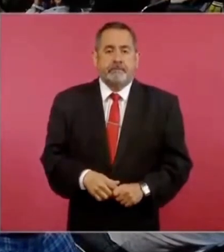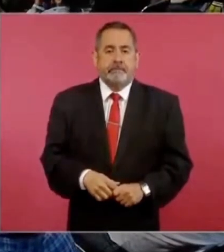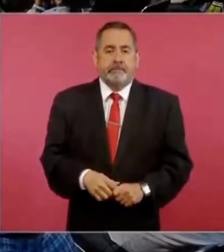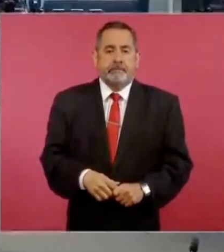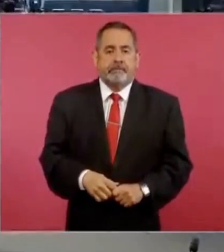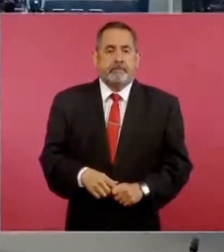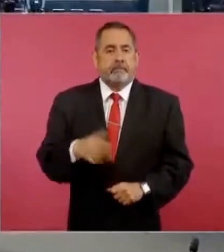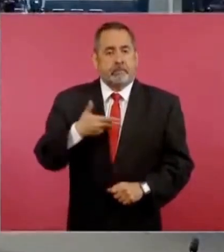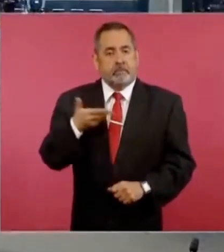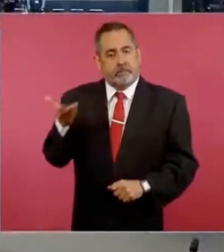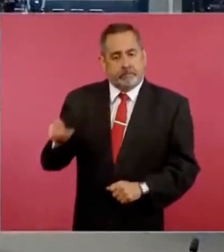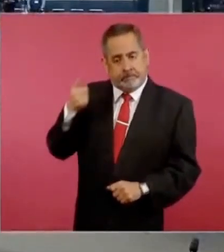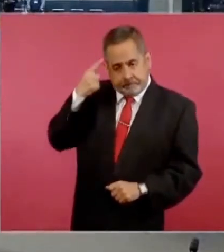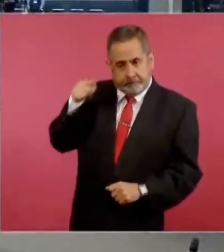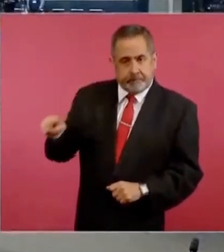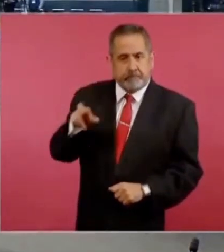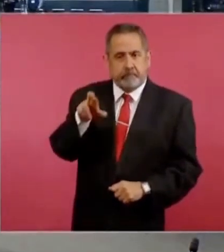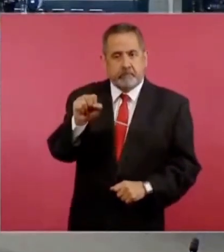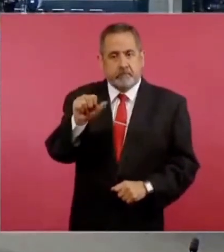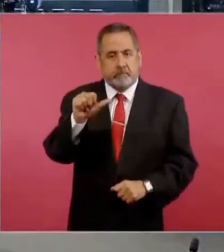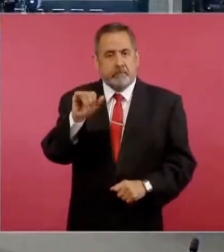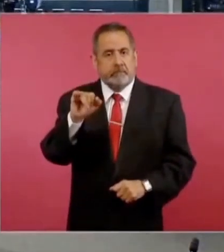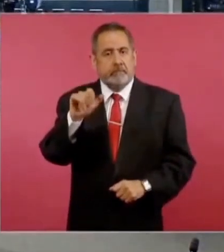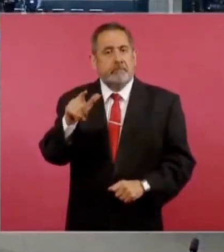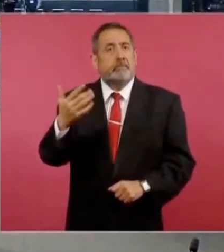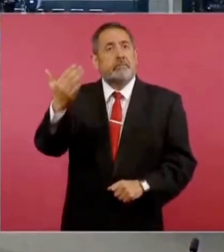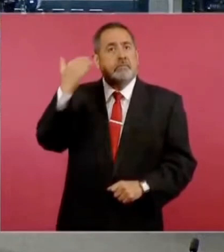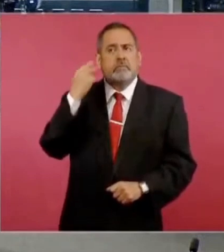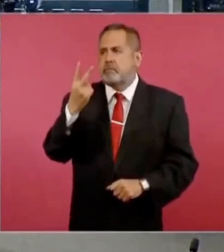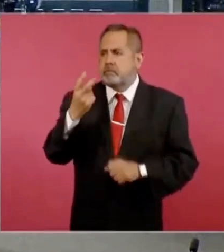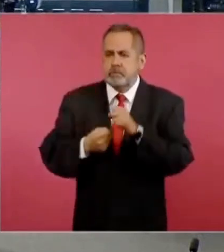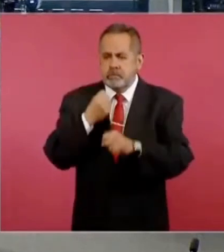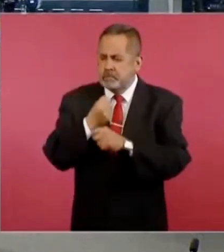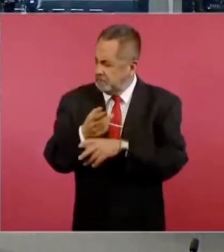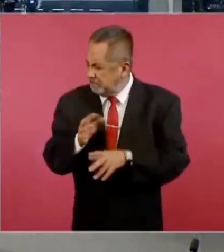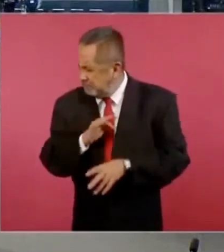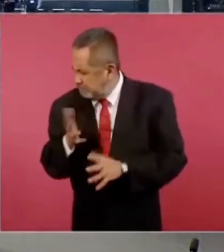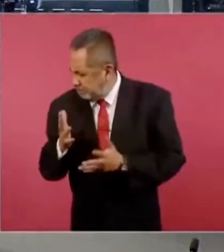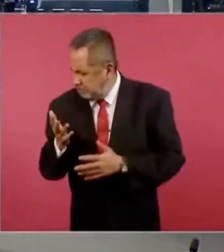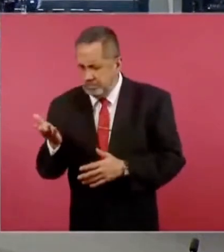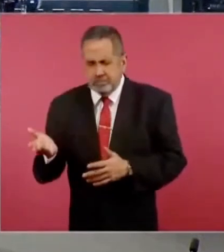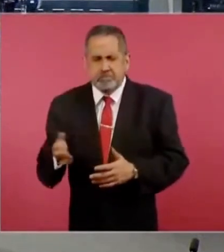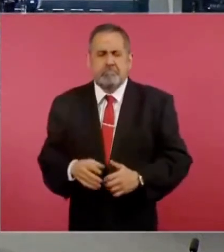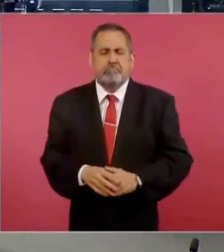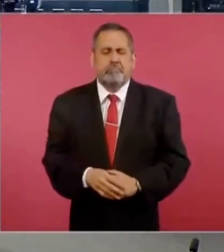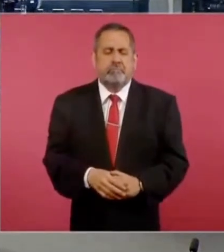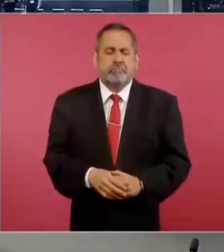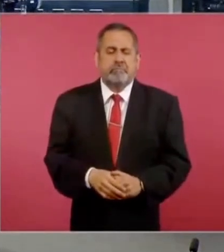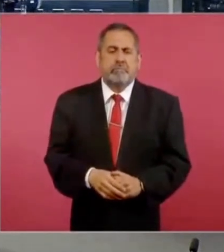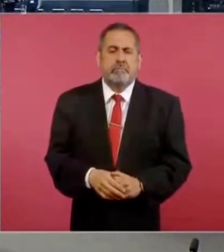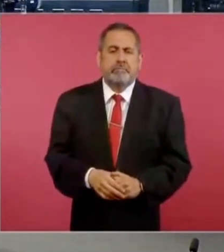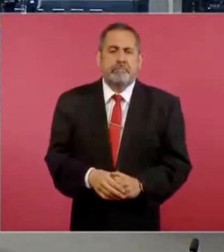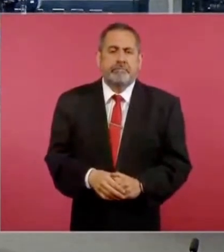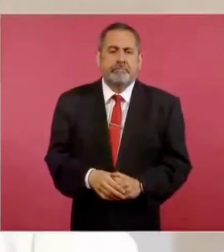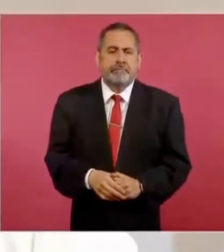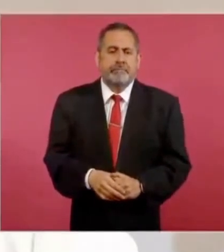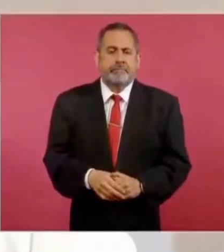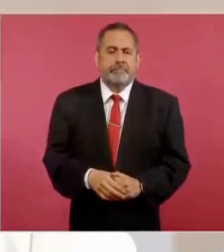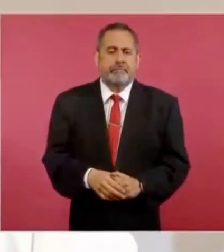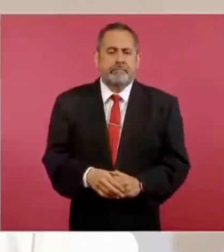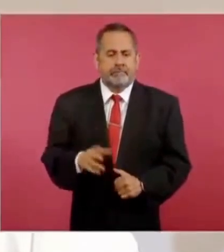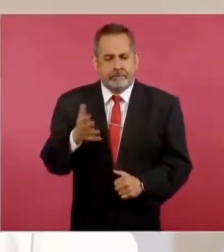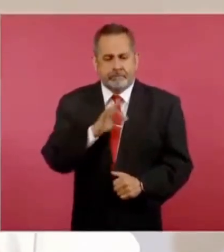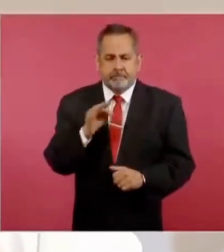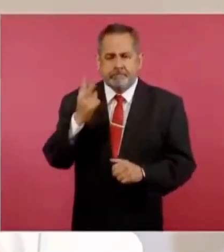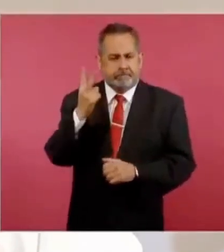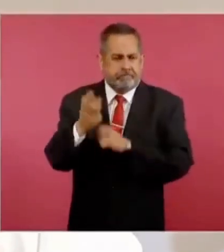le pedí a Rosa Isela desde hace 2 años. ¿Cuánto tiempo tiene? 1 año y 10 meses. Sí, casi